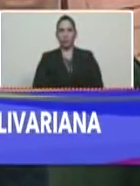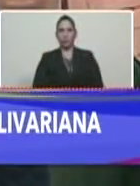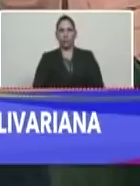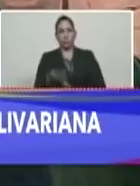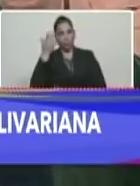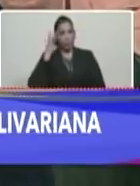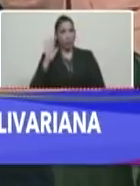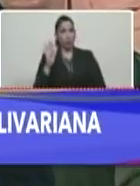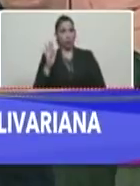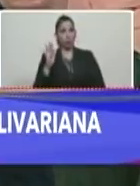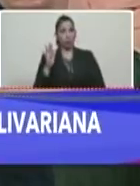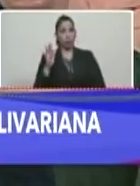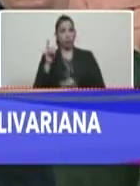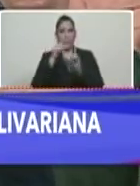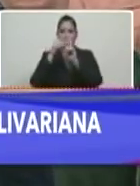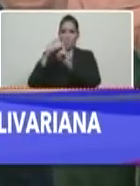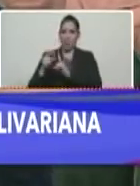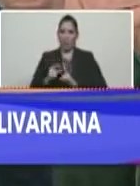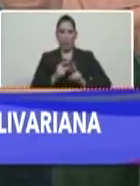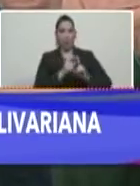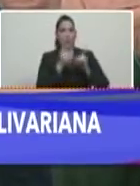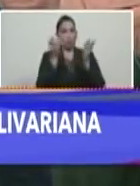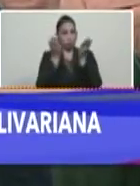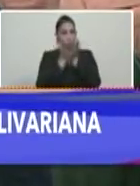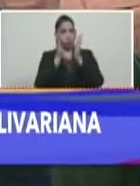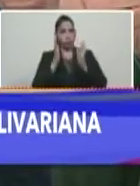Creo que es un discurso para estudiarlo,